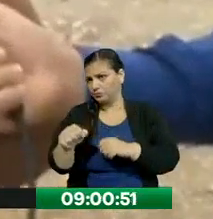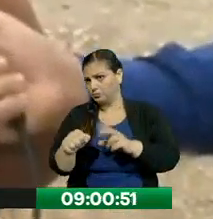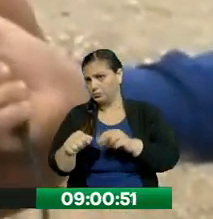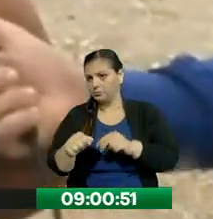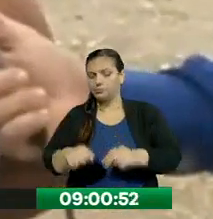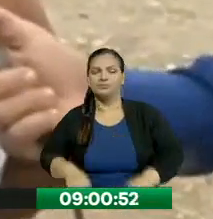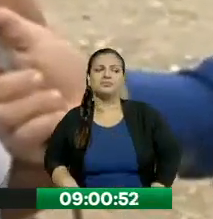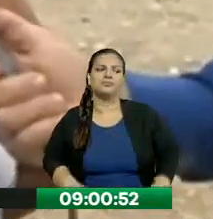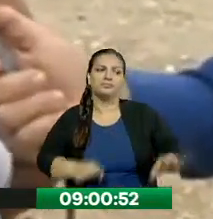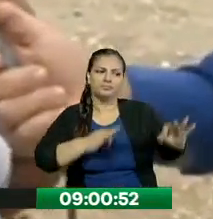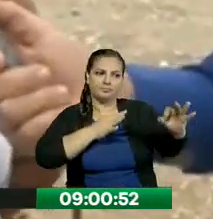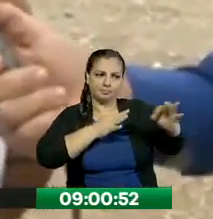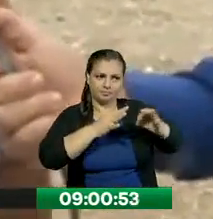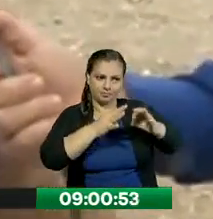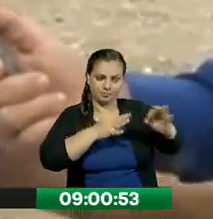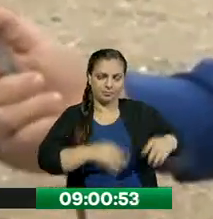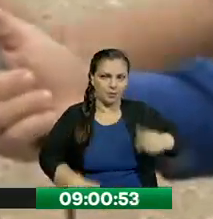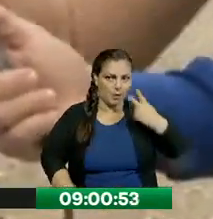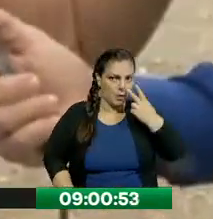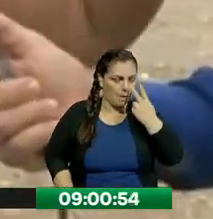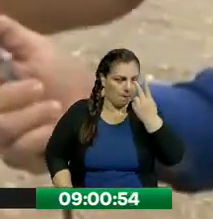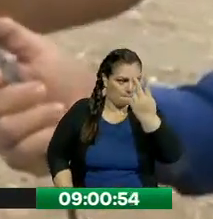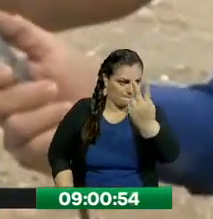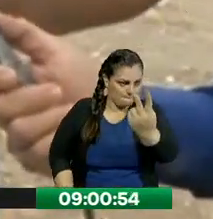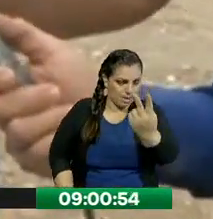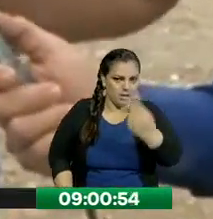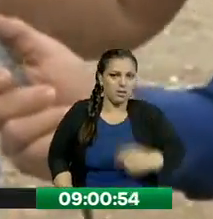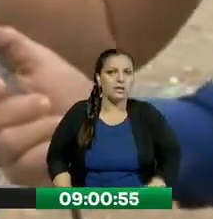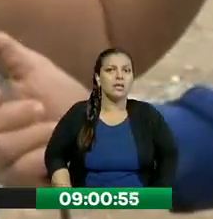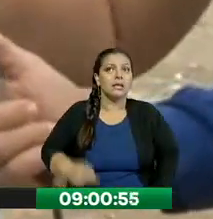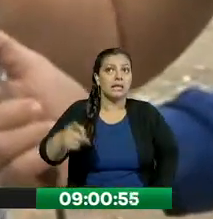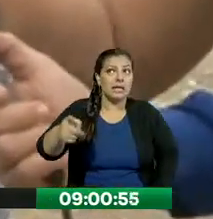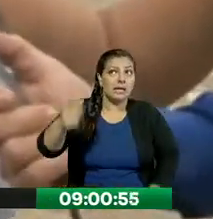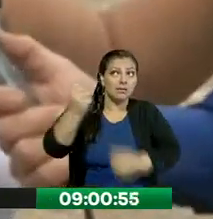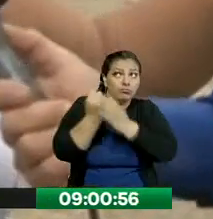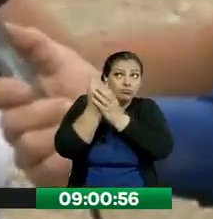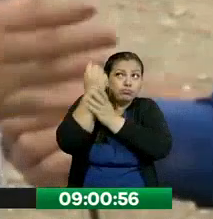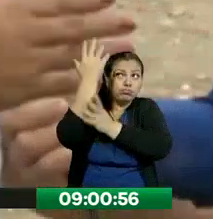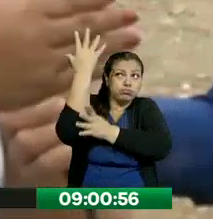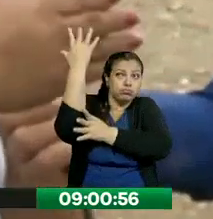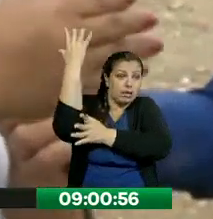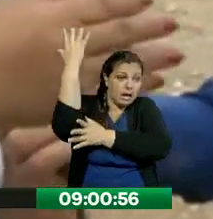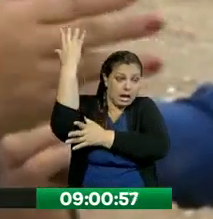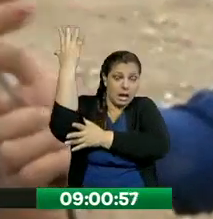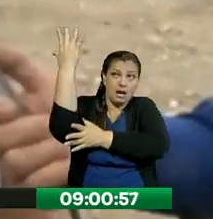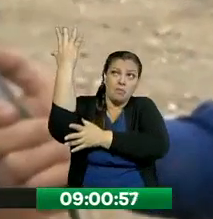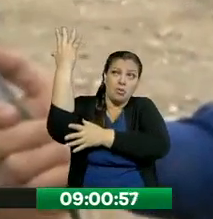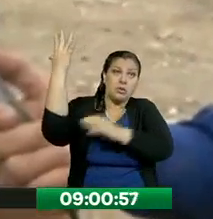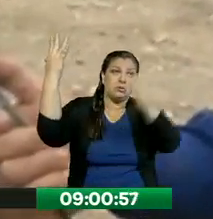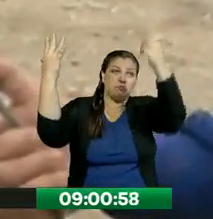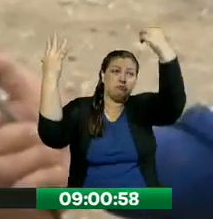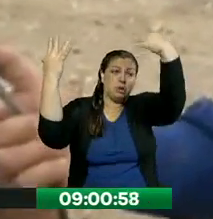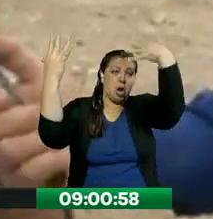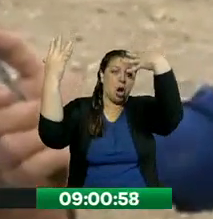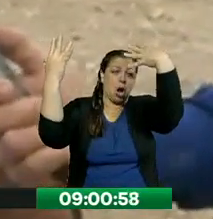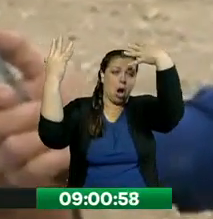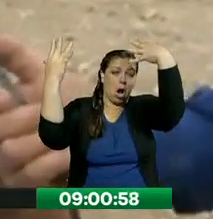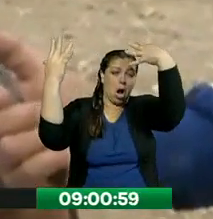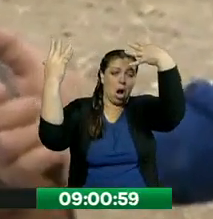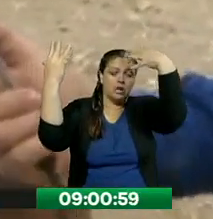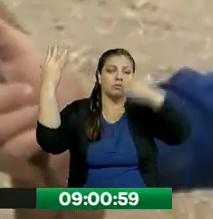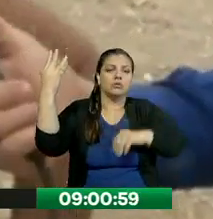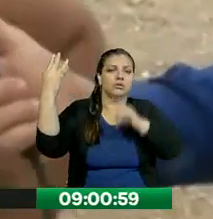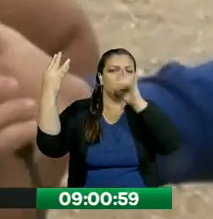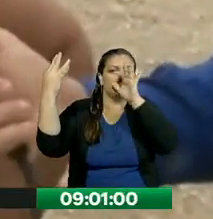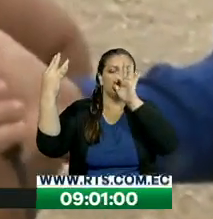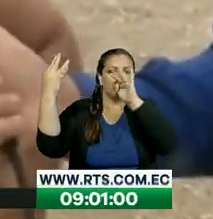señores vigilantes pasan muchas veces chateando o debajo del árbol, en la sombra, cuando nosotros necesitamos pasar, no podemos